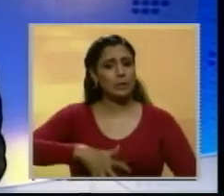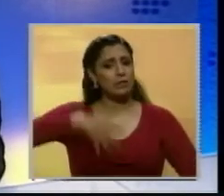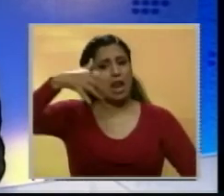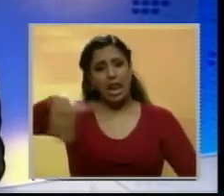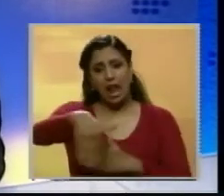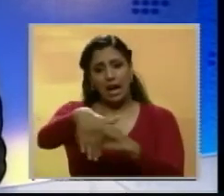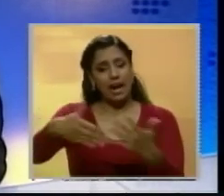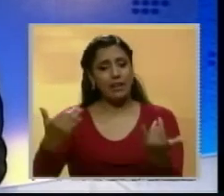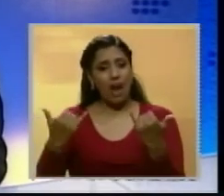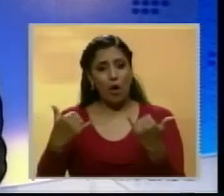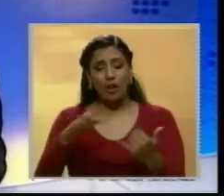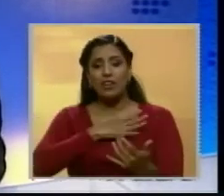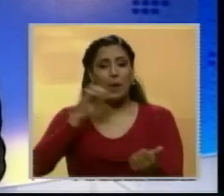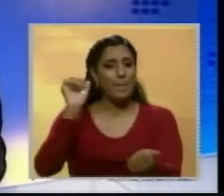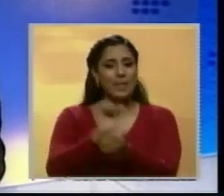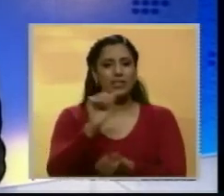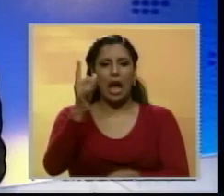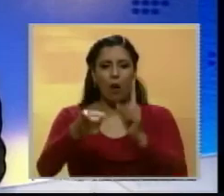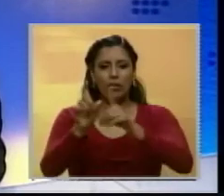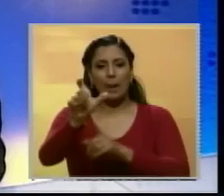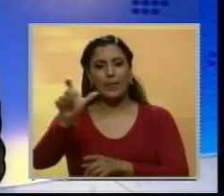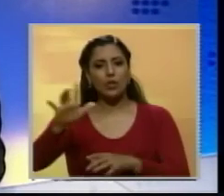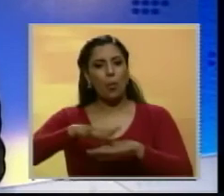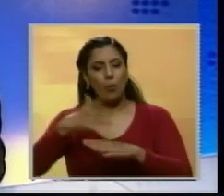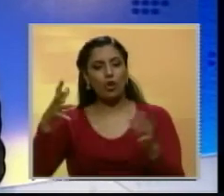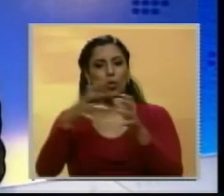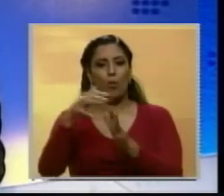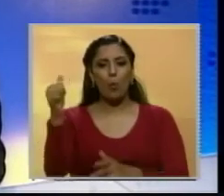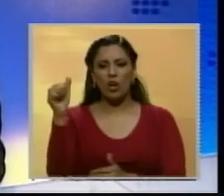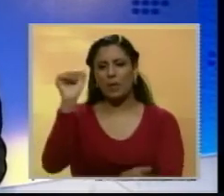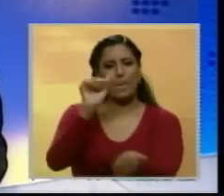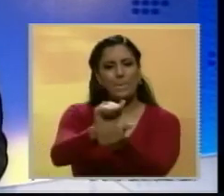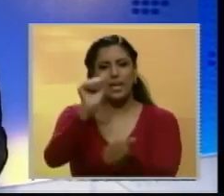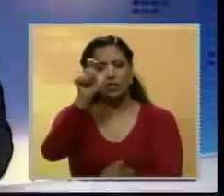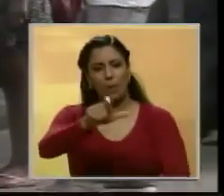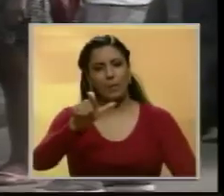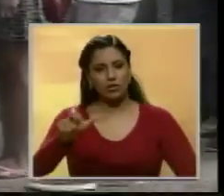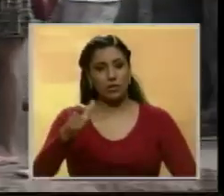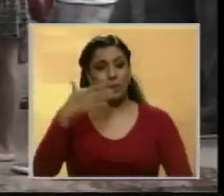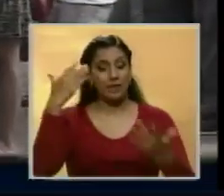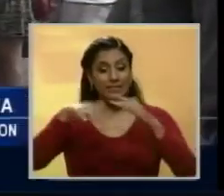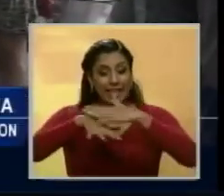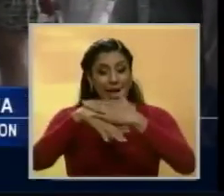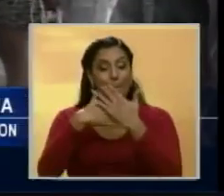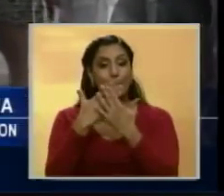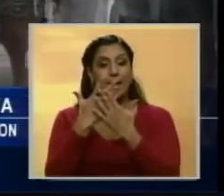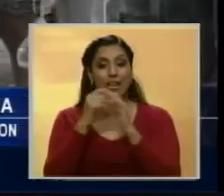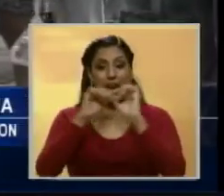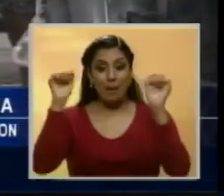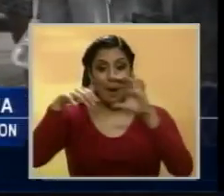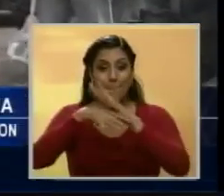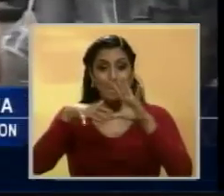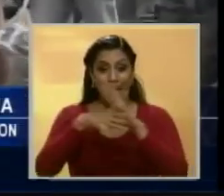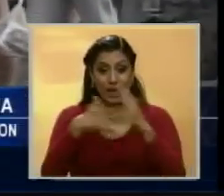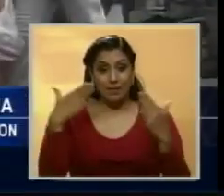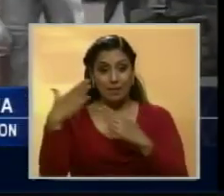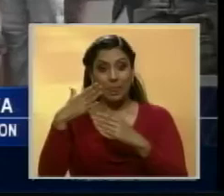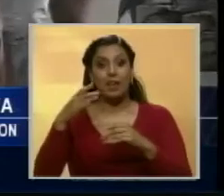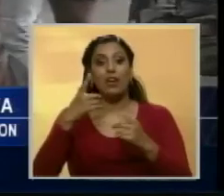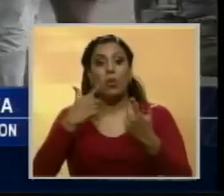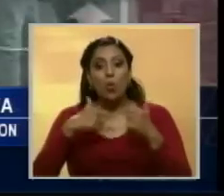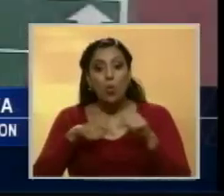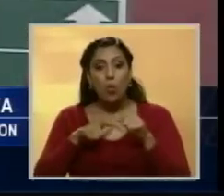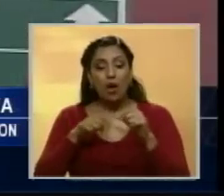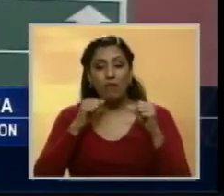Las acciones de calle provocaron la detención de algunas personas por parte de la policía municipal. Desde tempranas horas de la mañana de este martes se